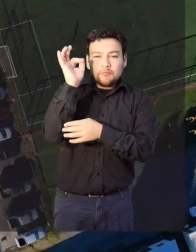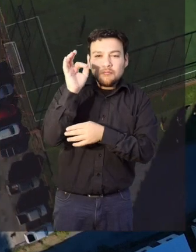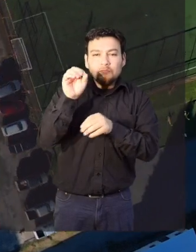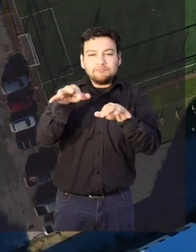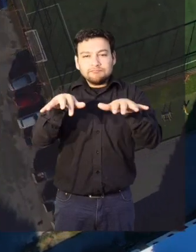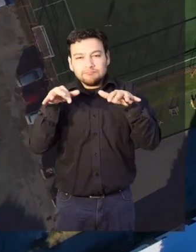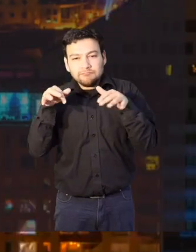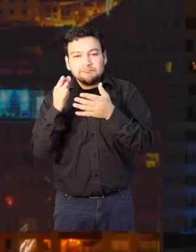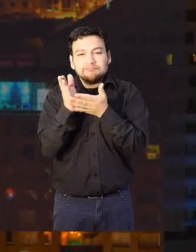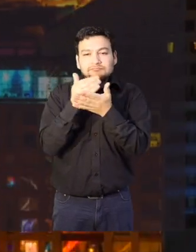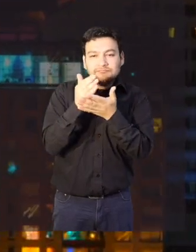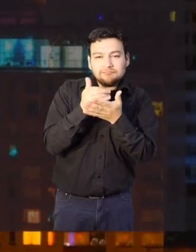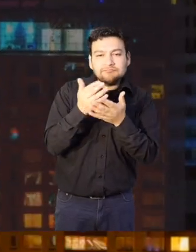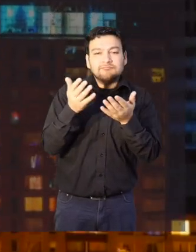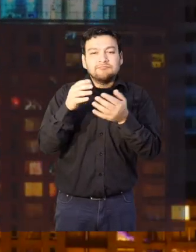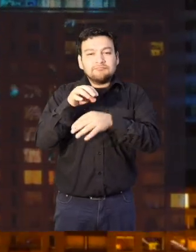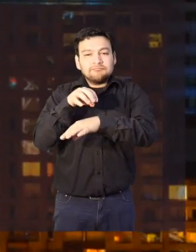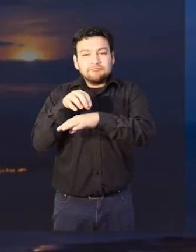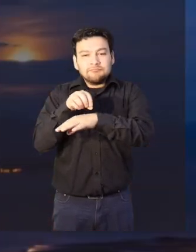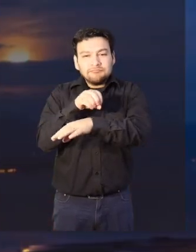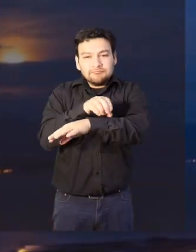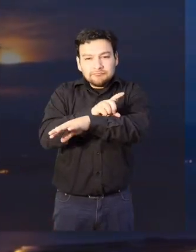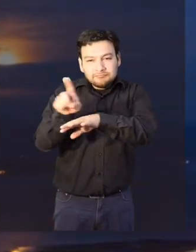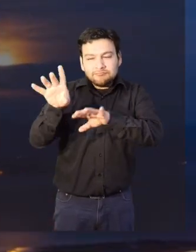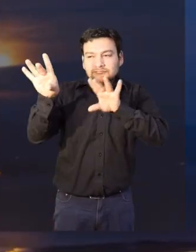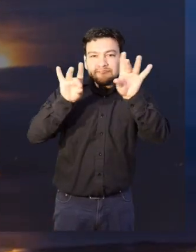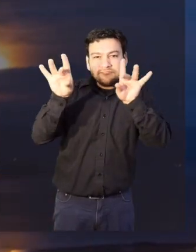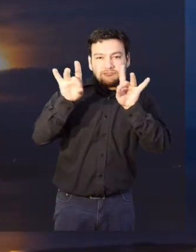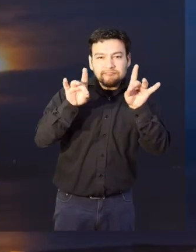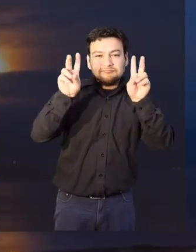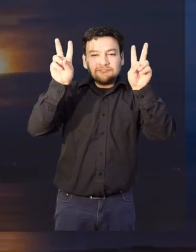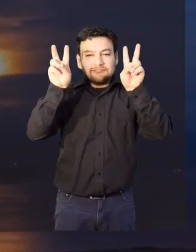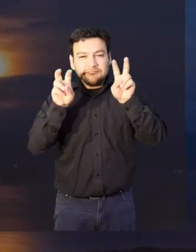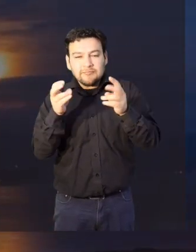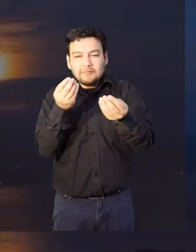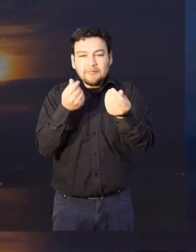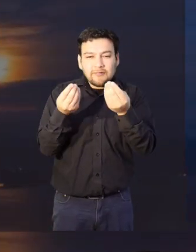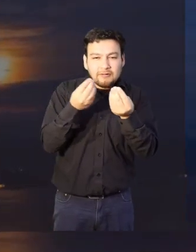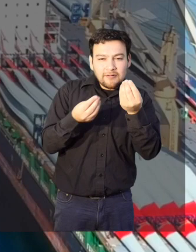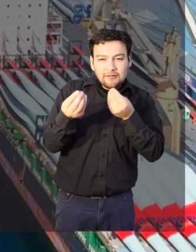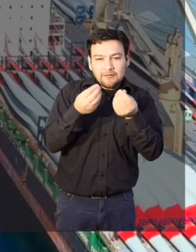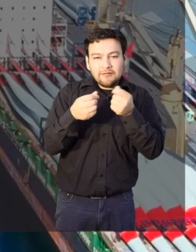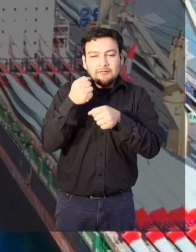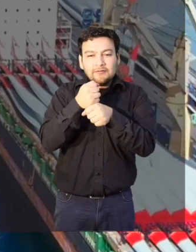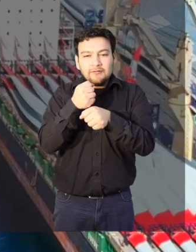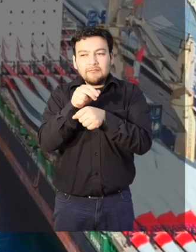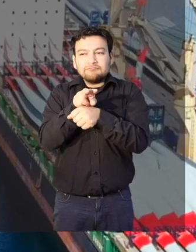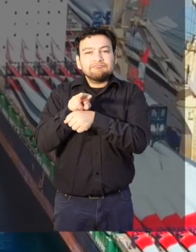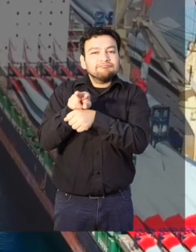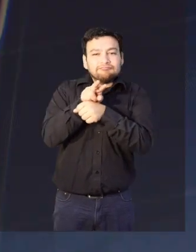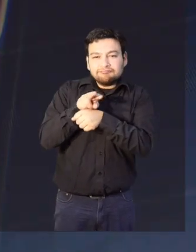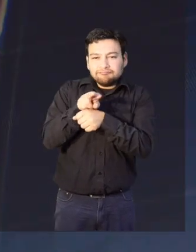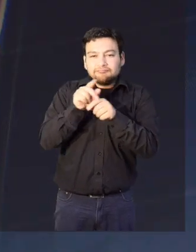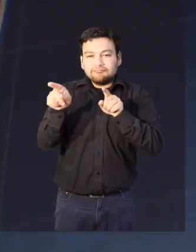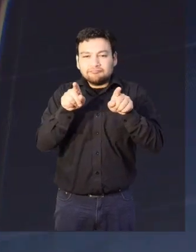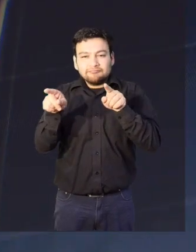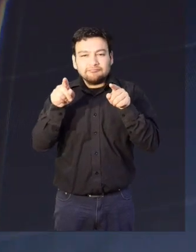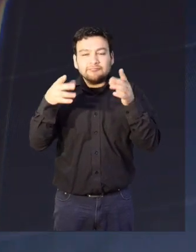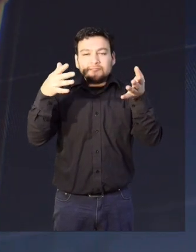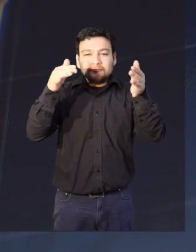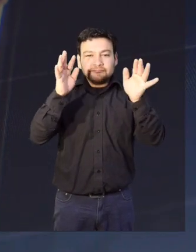una empresa de servicios para generar diversos eventos con invitados regionales y nacionales en temáticas económicas comerciales financieras y de